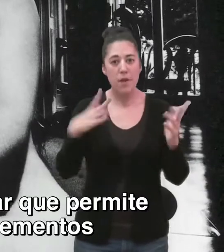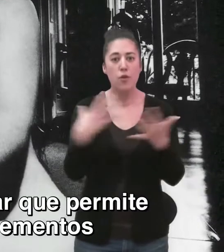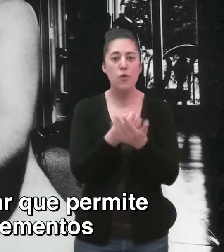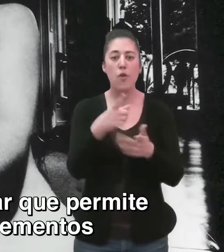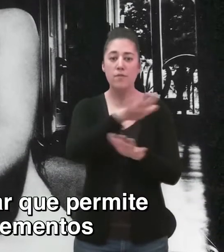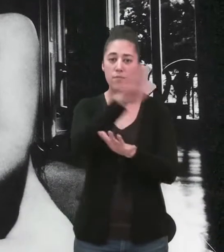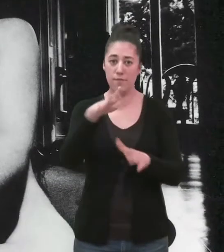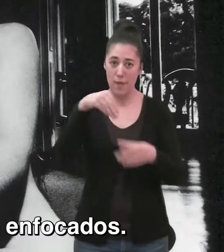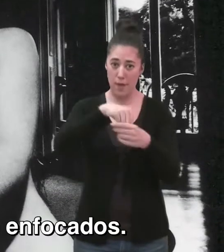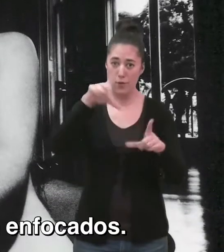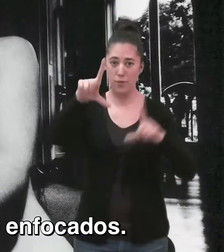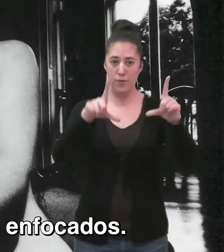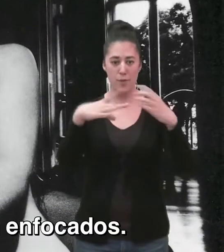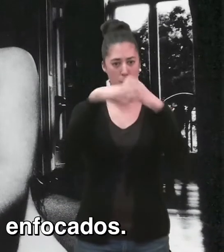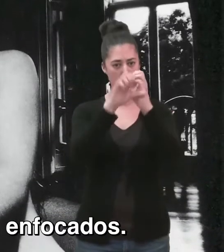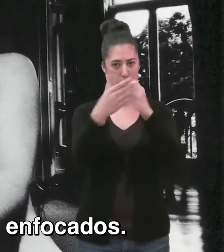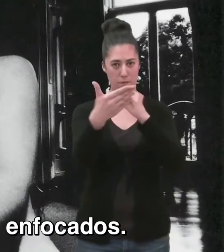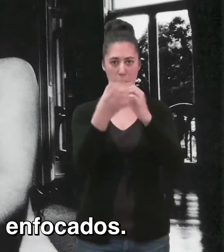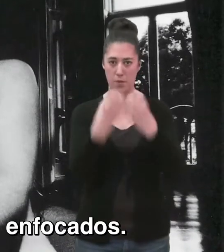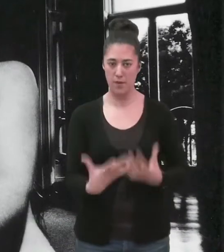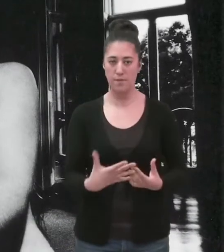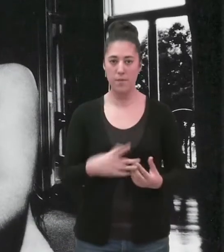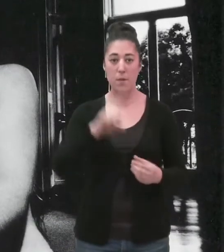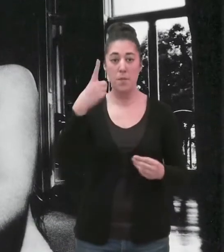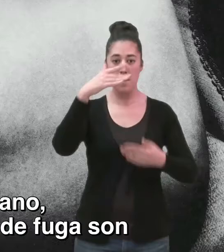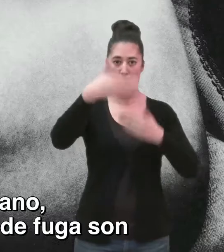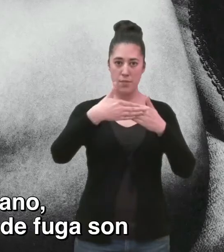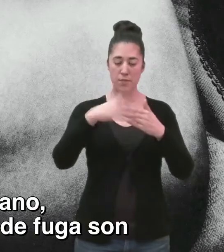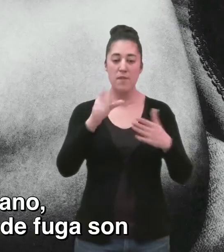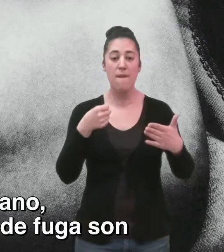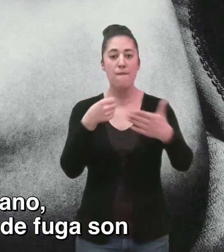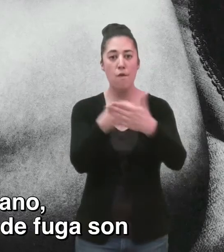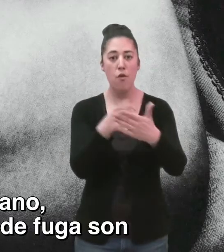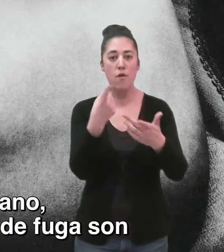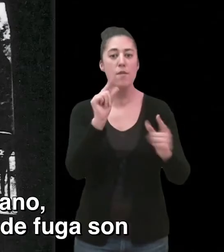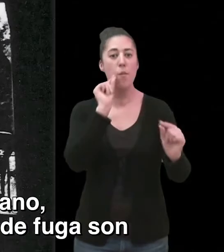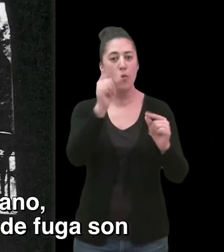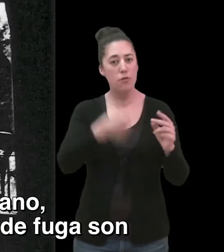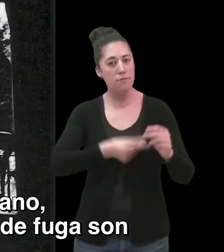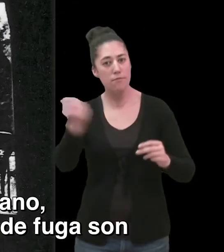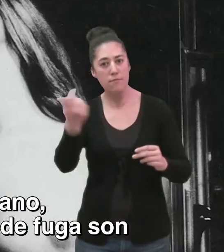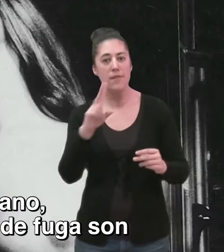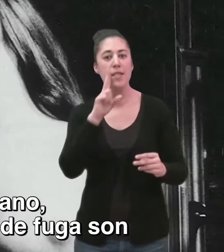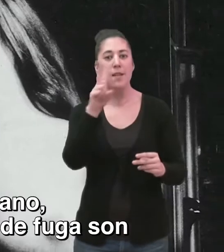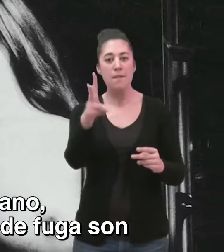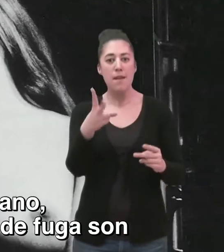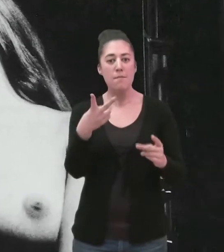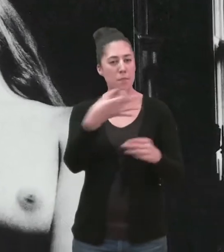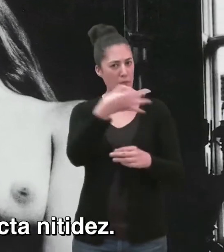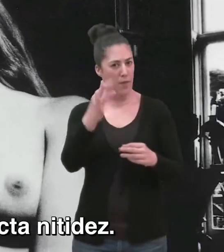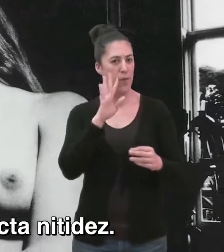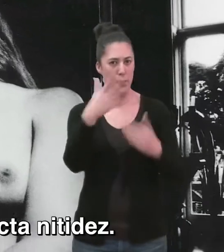que permite que todos los elementos del encuadre estén enfocados. El primer plano, el fondo y el punto de fuga